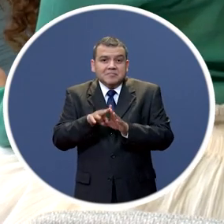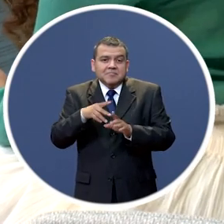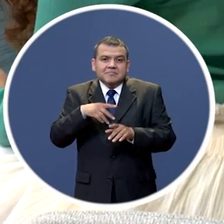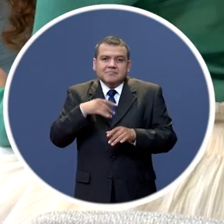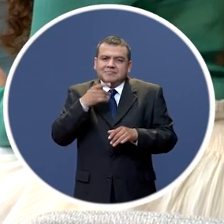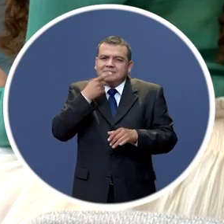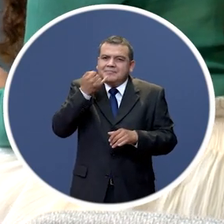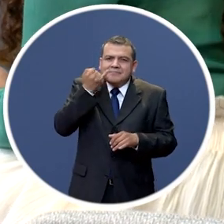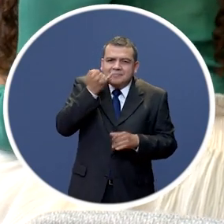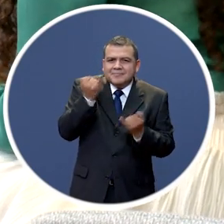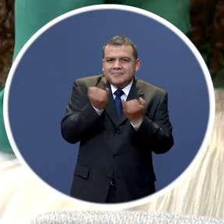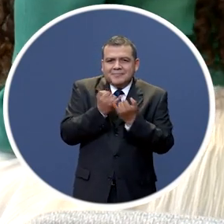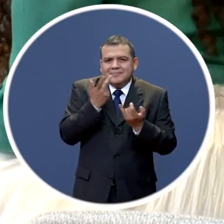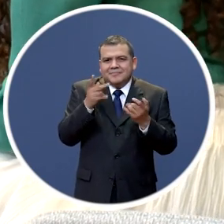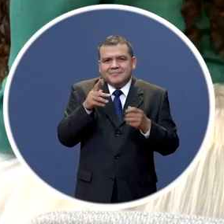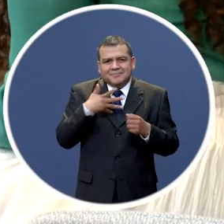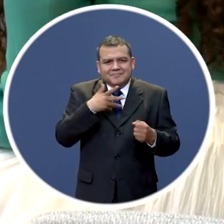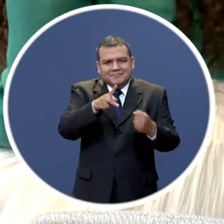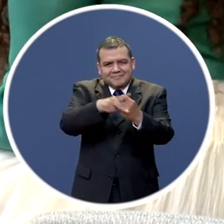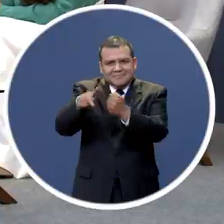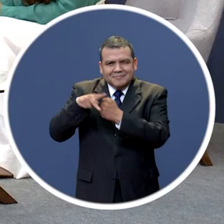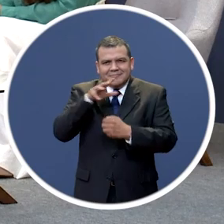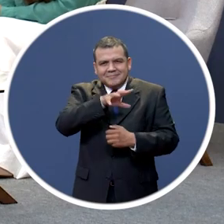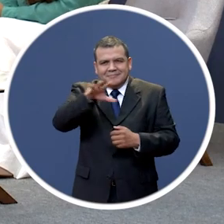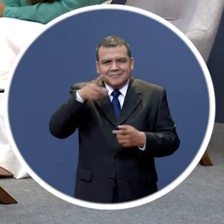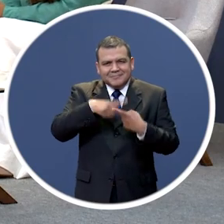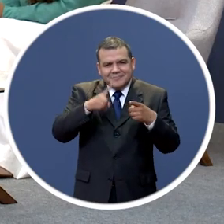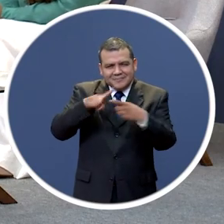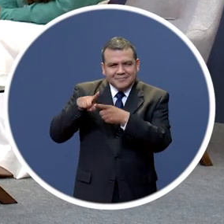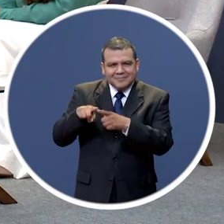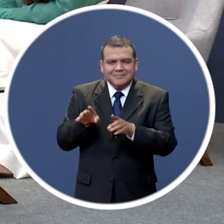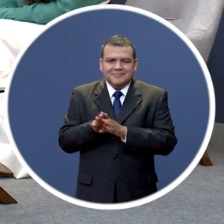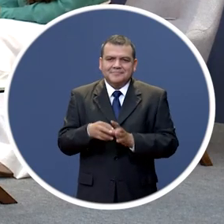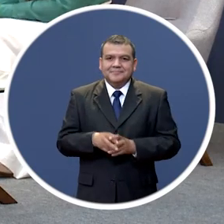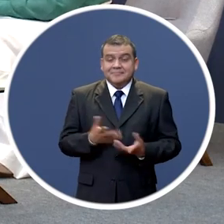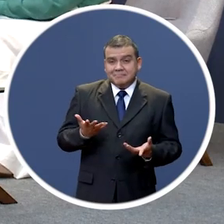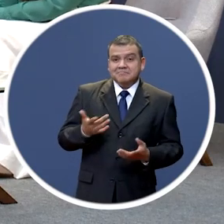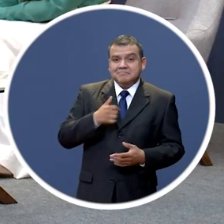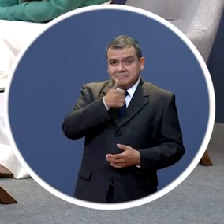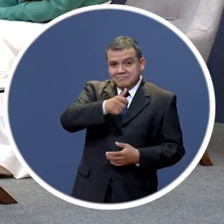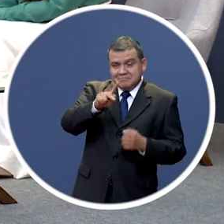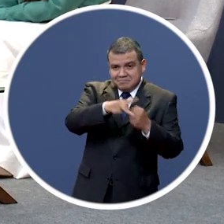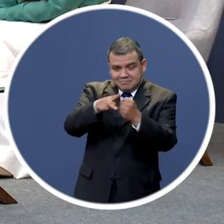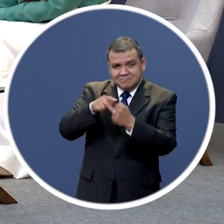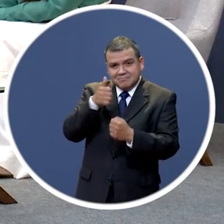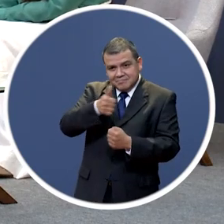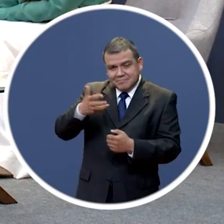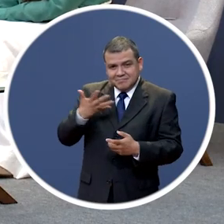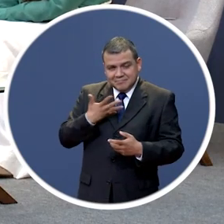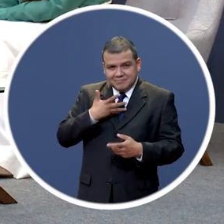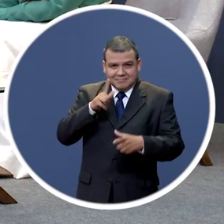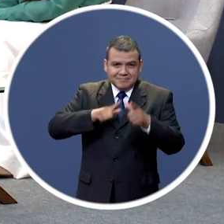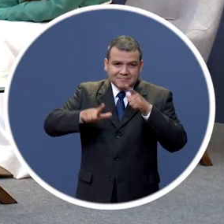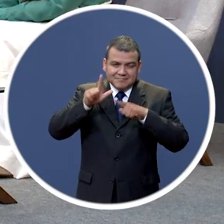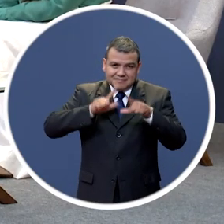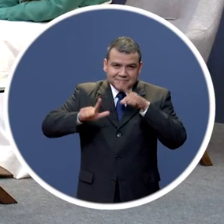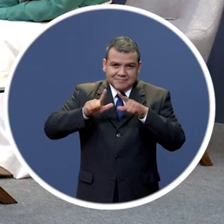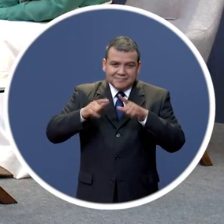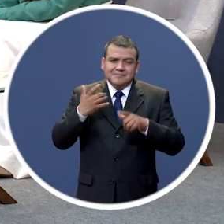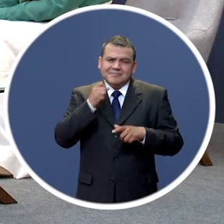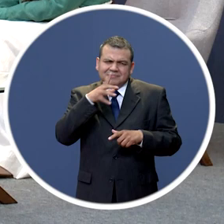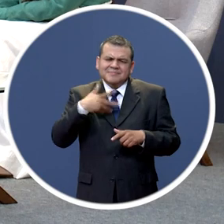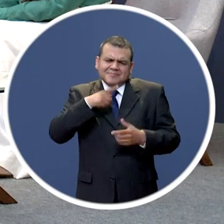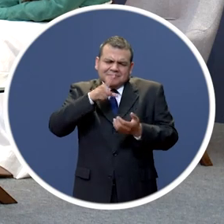normal, como los idiomas, que hay tantos? Bueno, hay una por cada país y pues obviamente